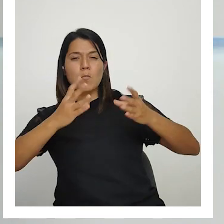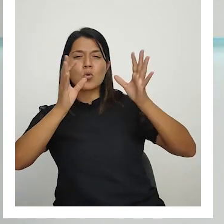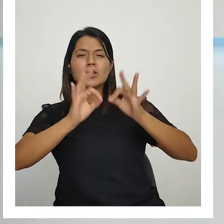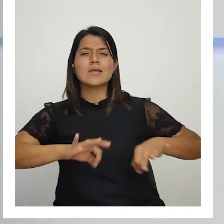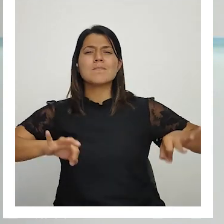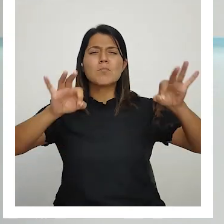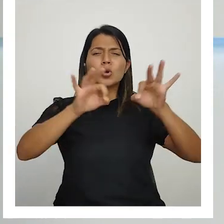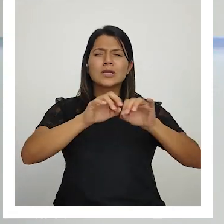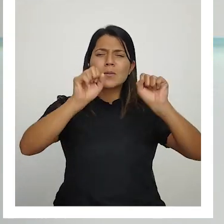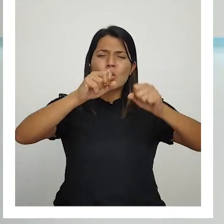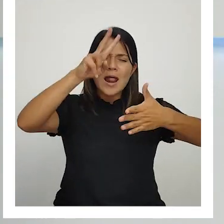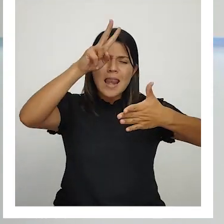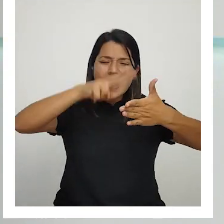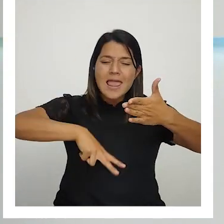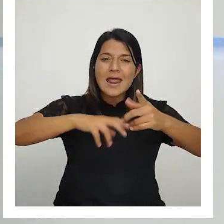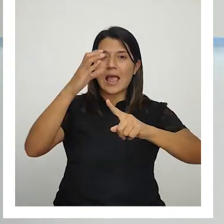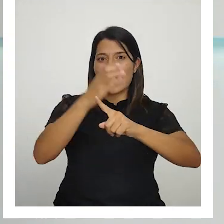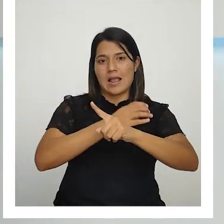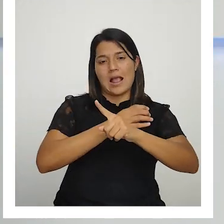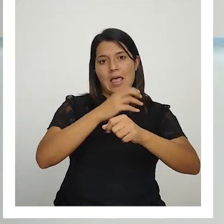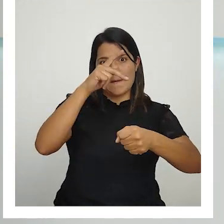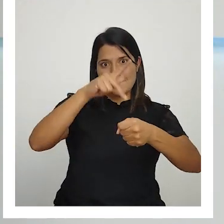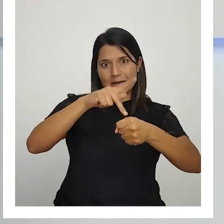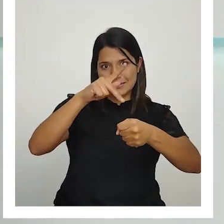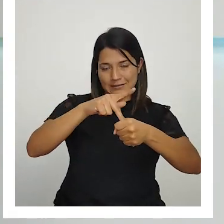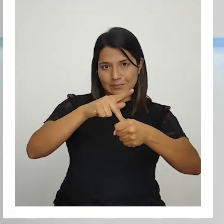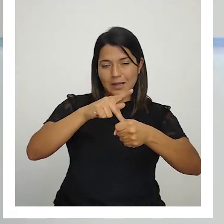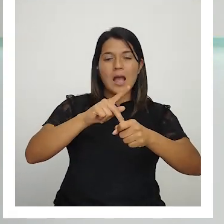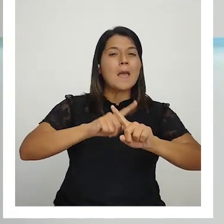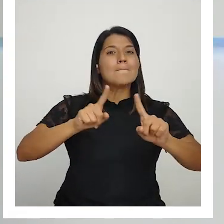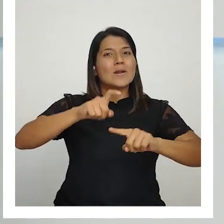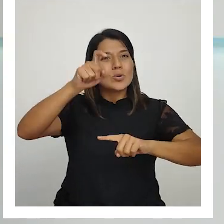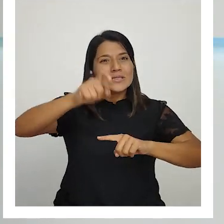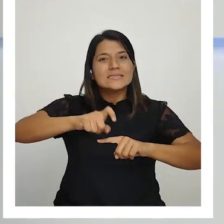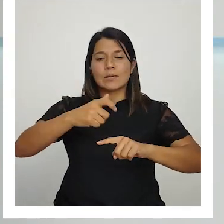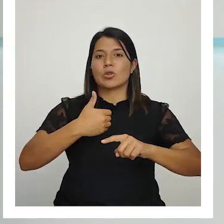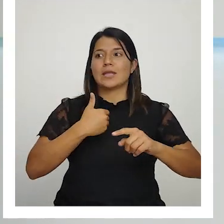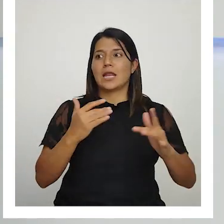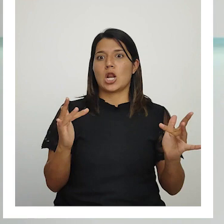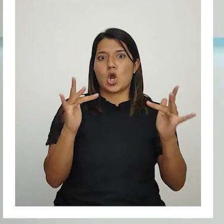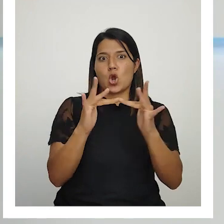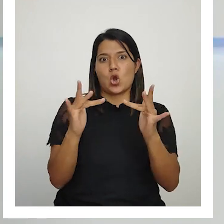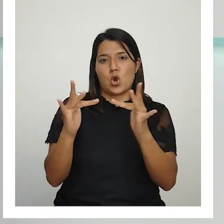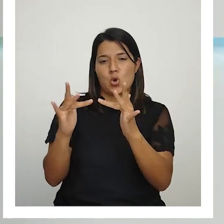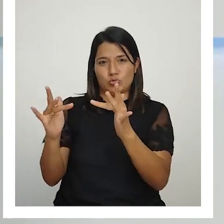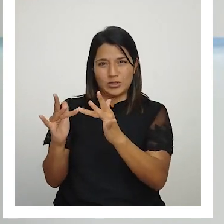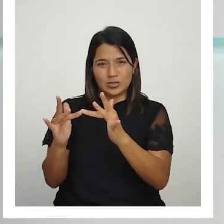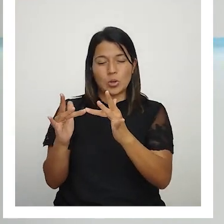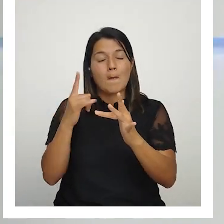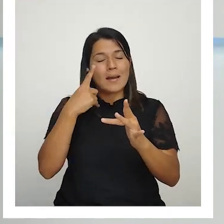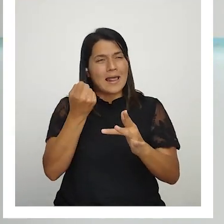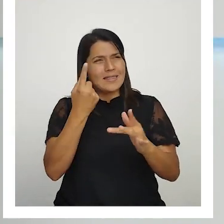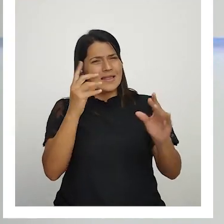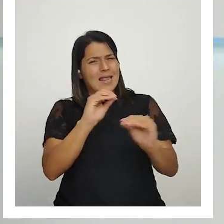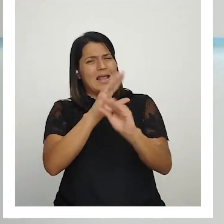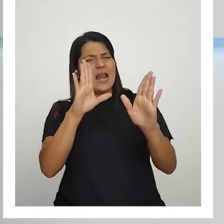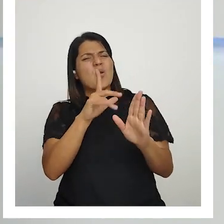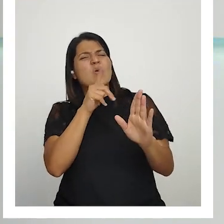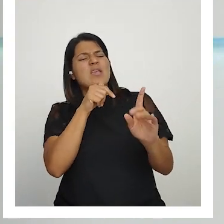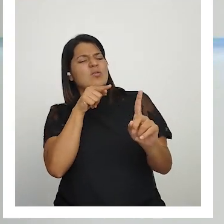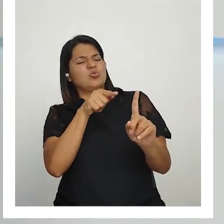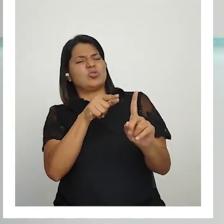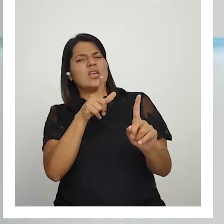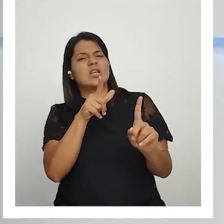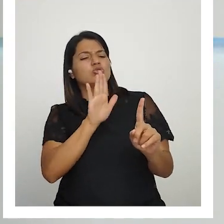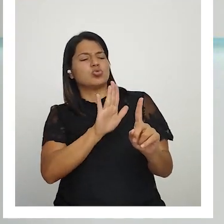a leer a profundidad cada una de las aplicaciones, pero necesitamos mantener ese hilo conductor, ¿verdad?, para tener mayor claridad de quiénes son ustedes